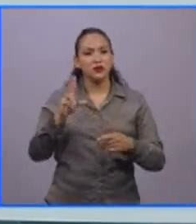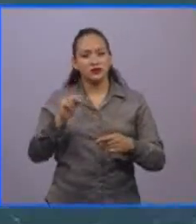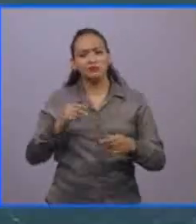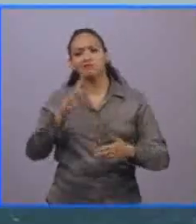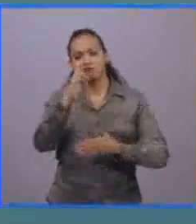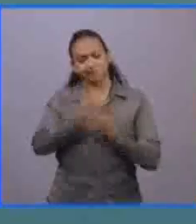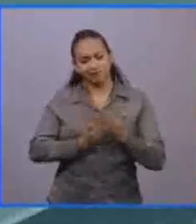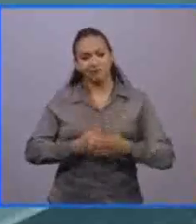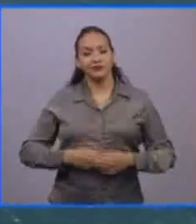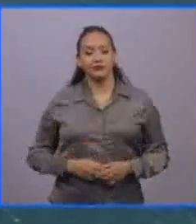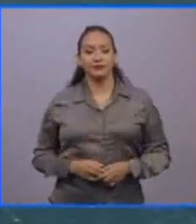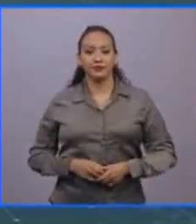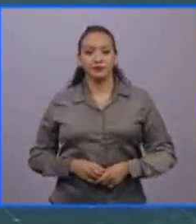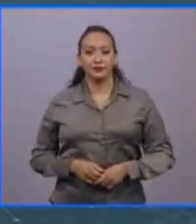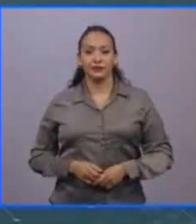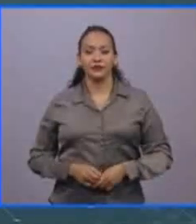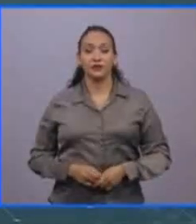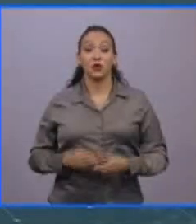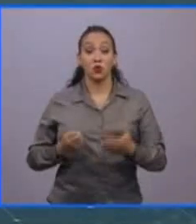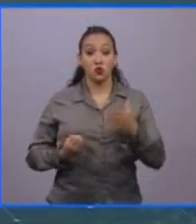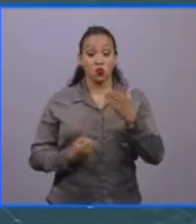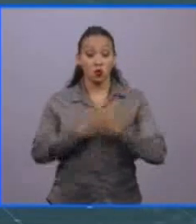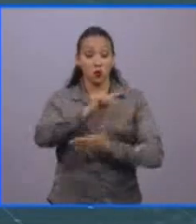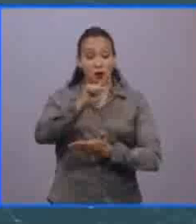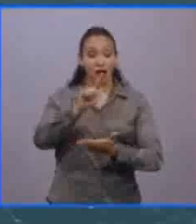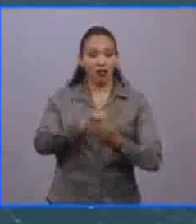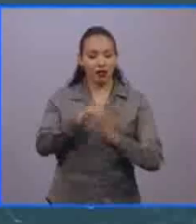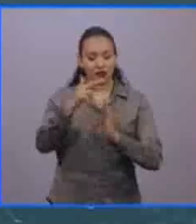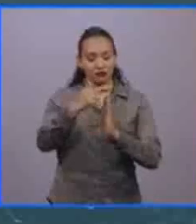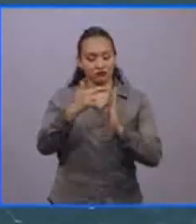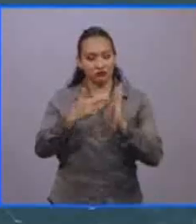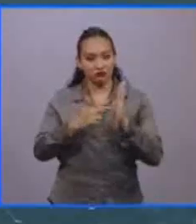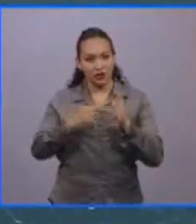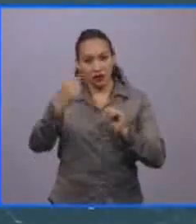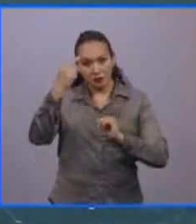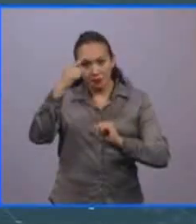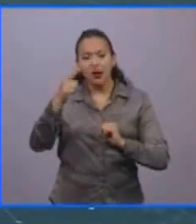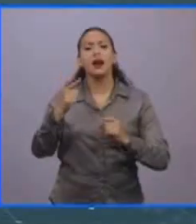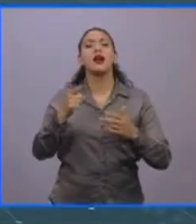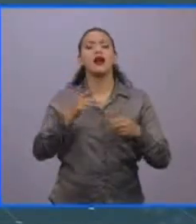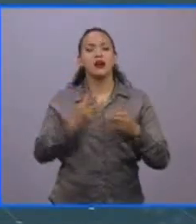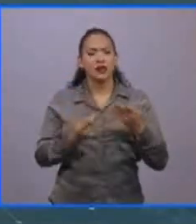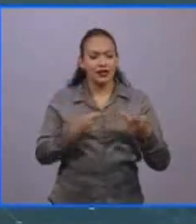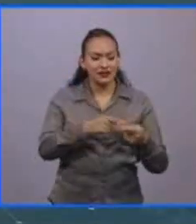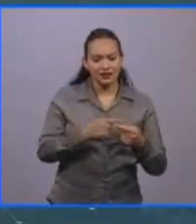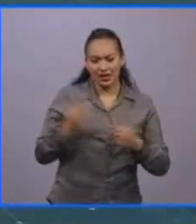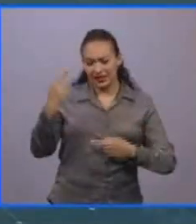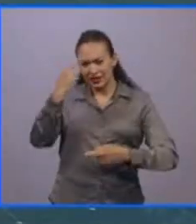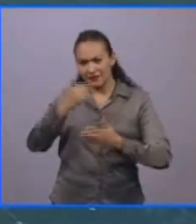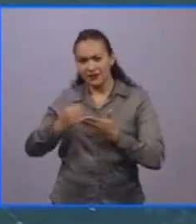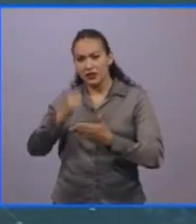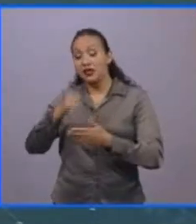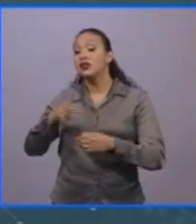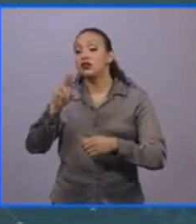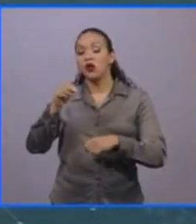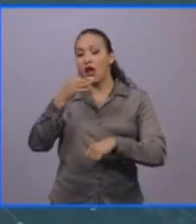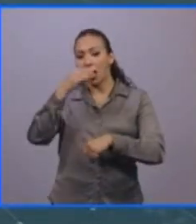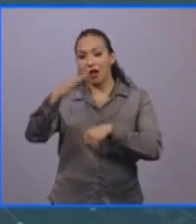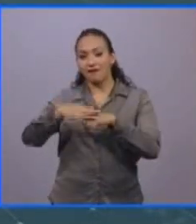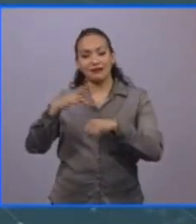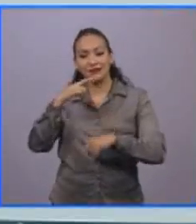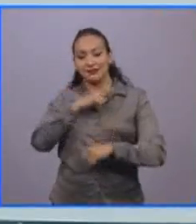sala. Nueva ley reglamentaria de controversias y acciones anula resoluciones de no ser notificadas de